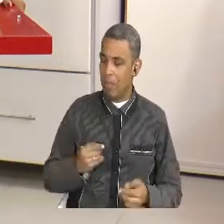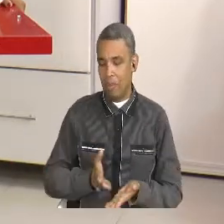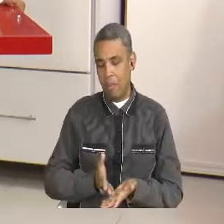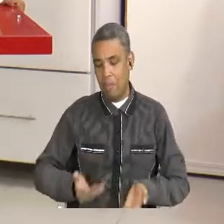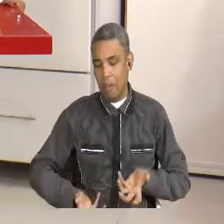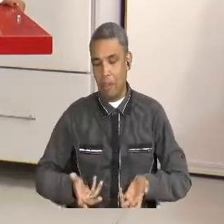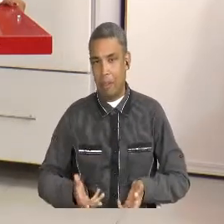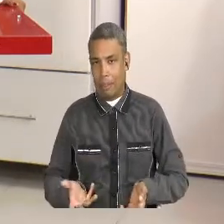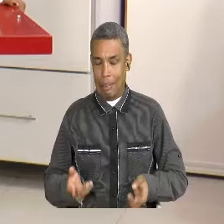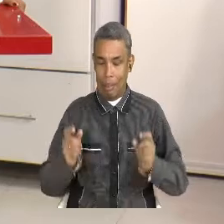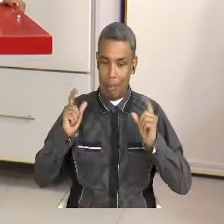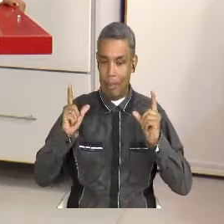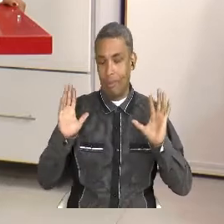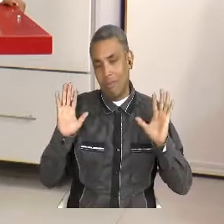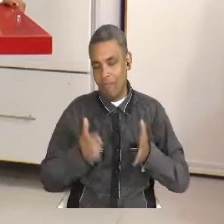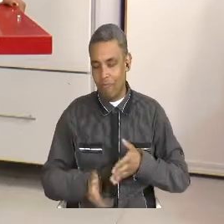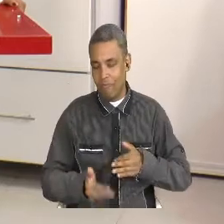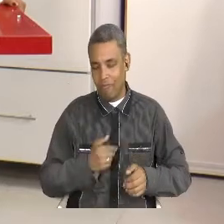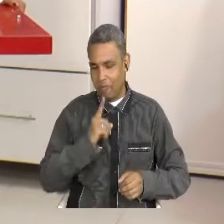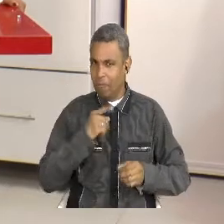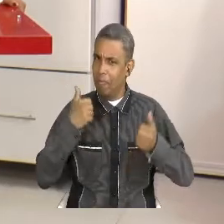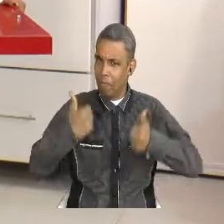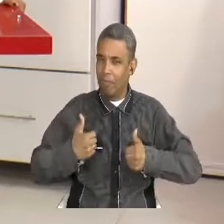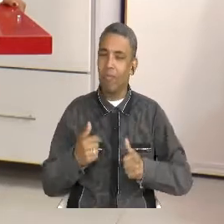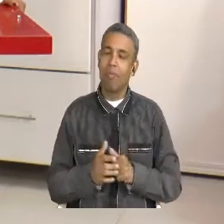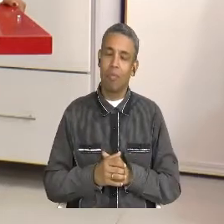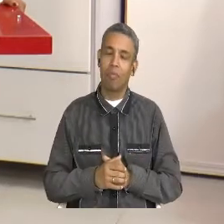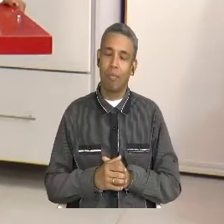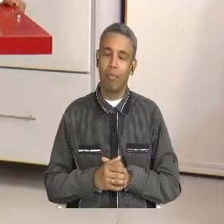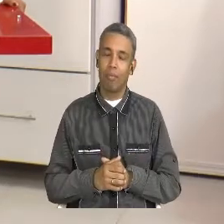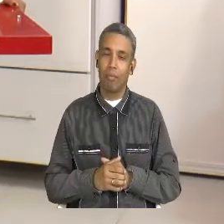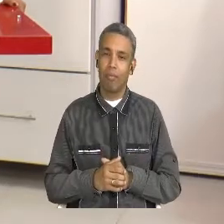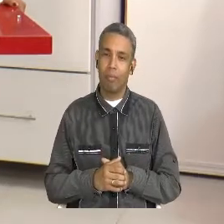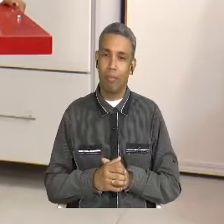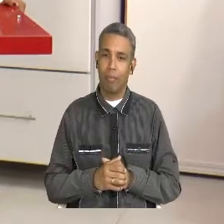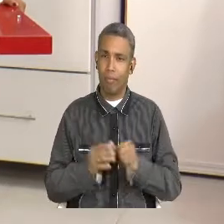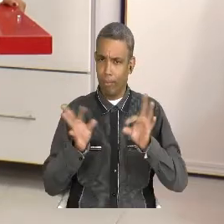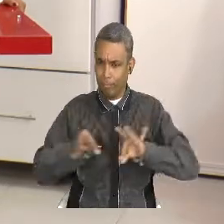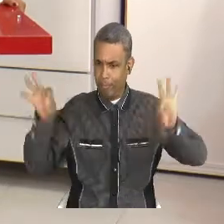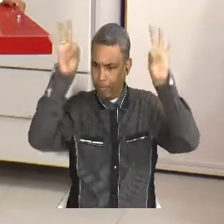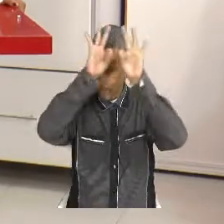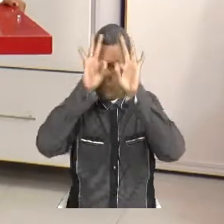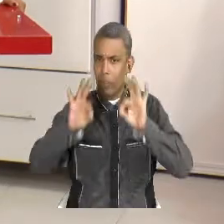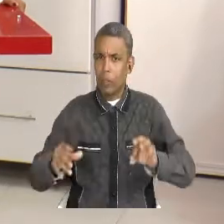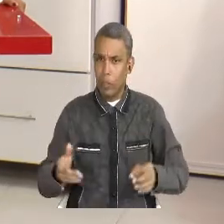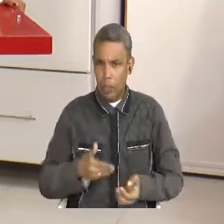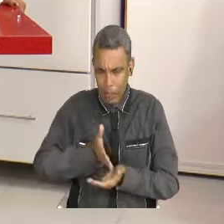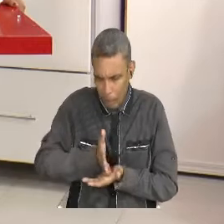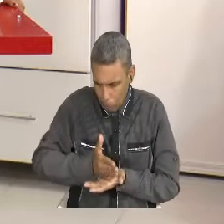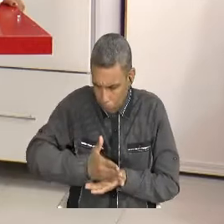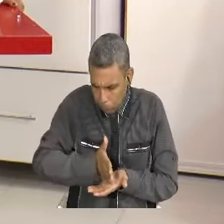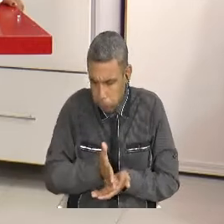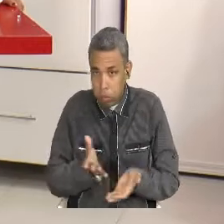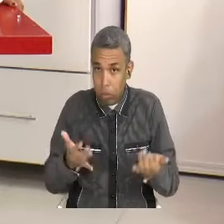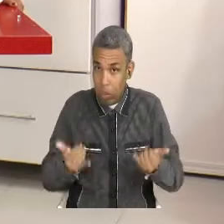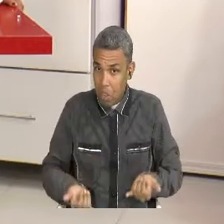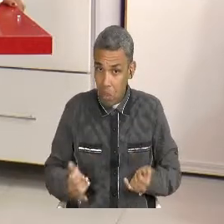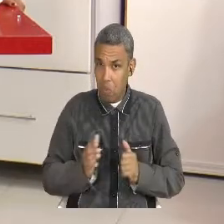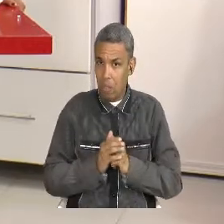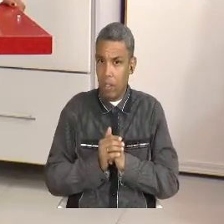Bueno, no, sí, muy importante este programa y para, sobre todo para las amas de casa que hasta ahora están pendientes, ¿no? Sí, ¿qué voy a hacer para sí, el